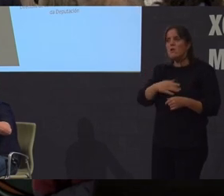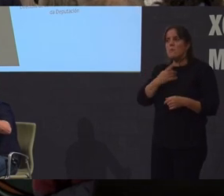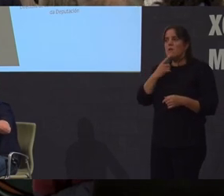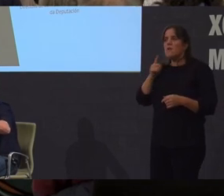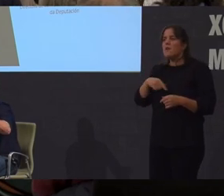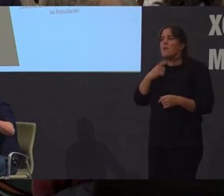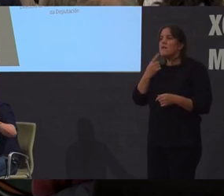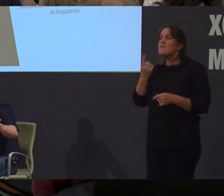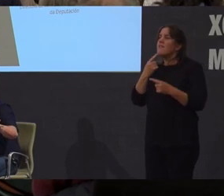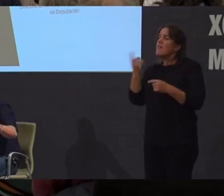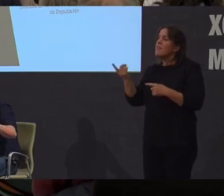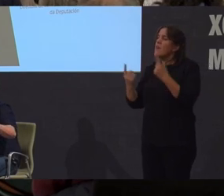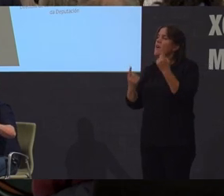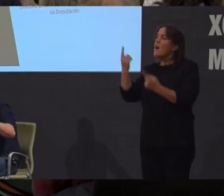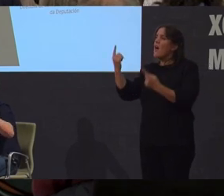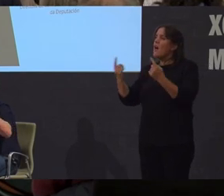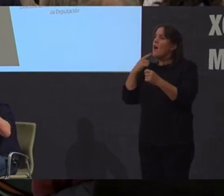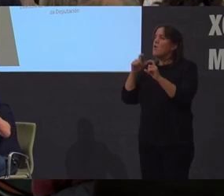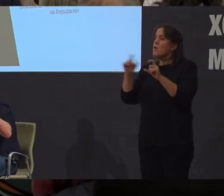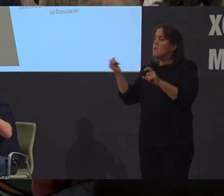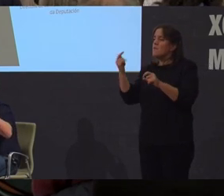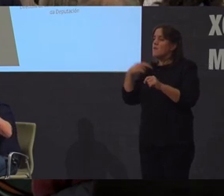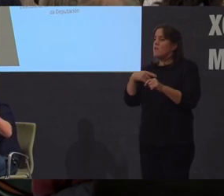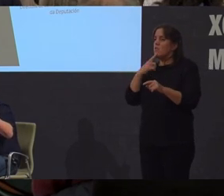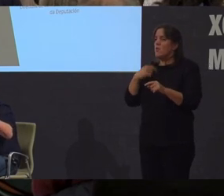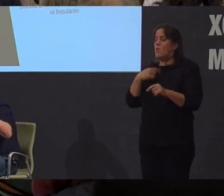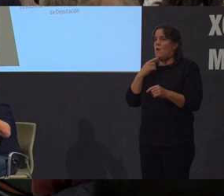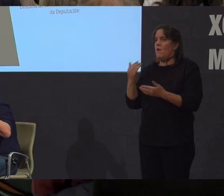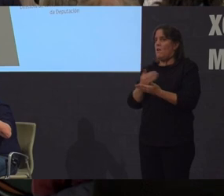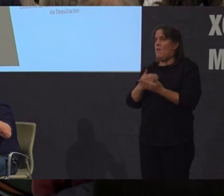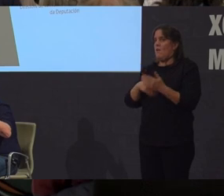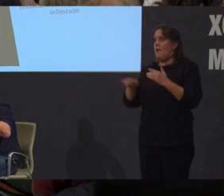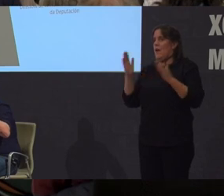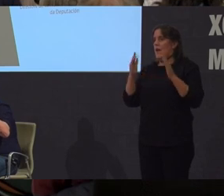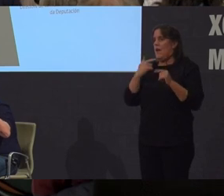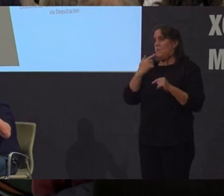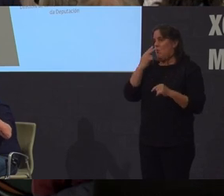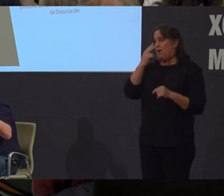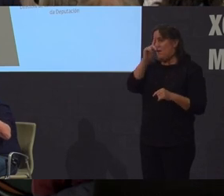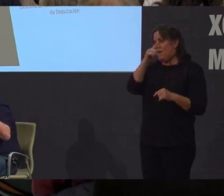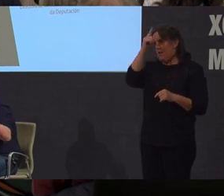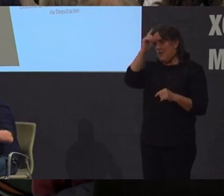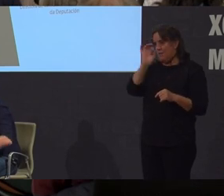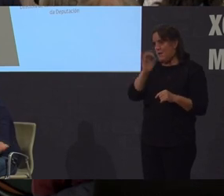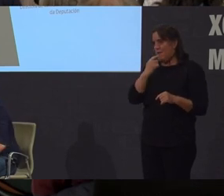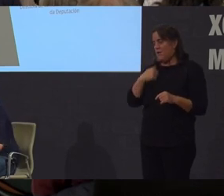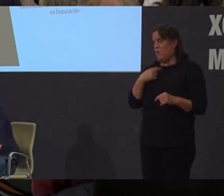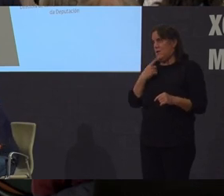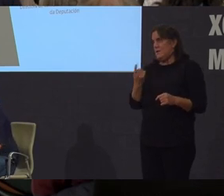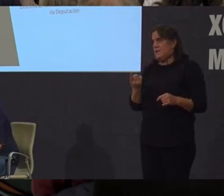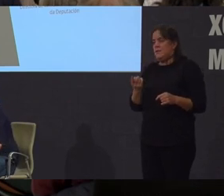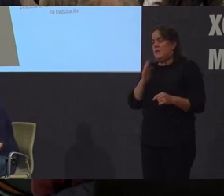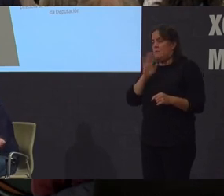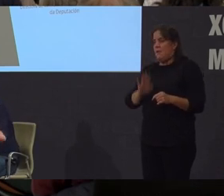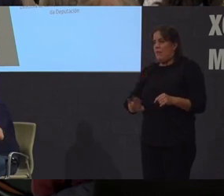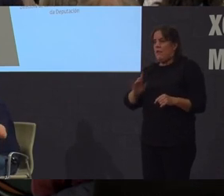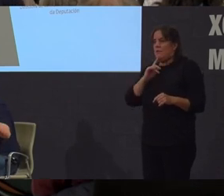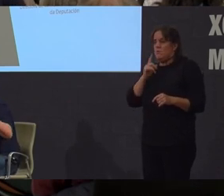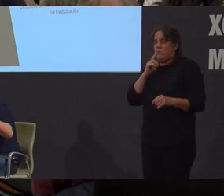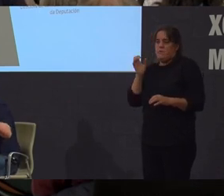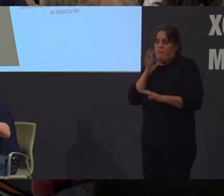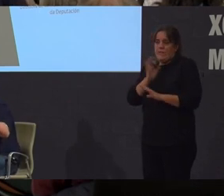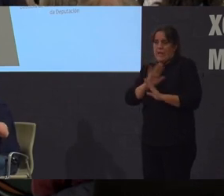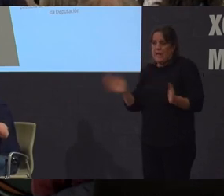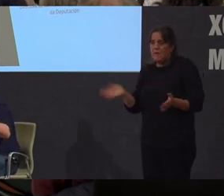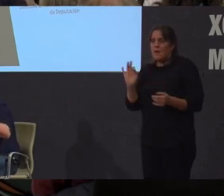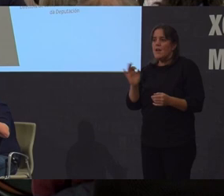o empresarios españoles que se lucraron con el holocausto nazi, aquello suena feo, suena mal. A todo el mundo le suena un poco terrible. No pasa nada